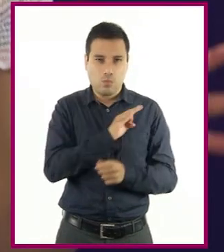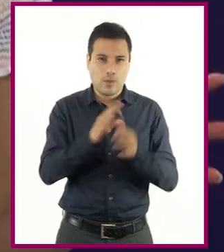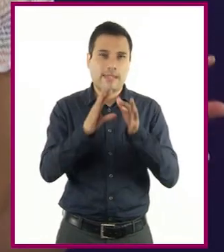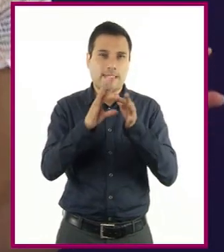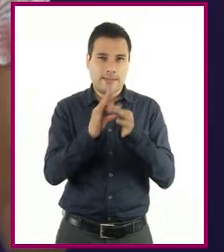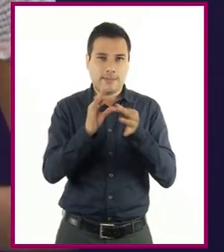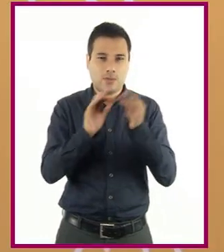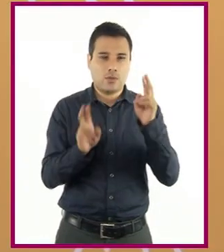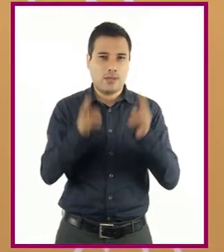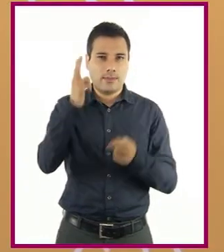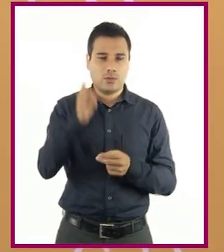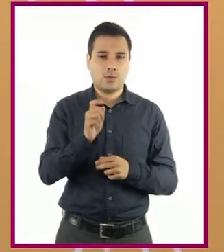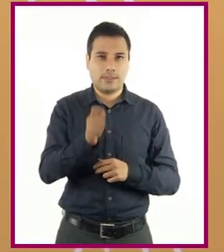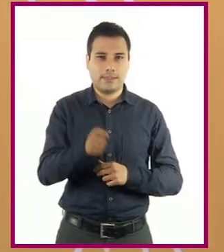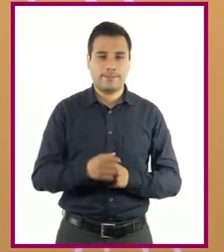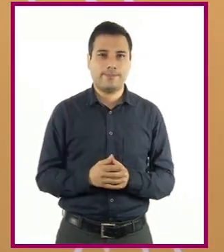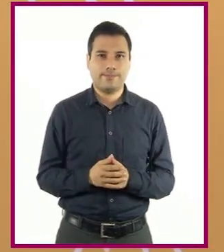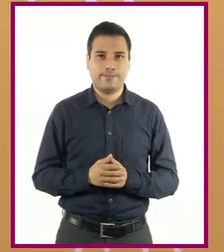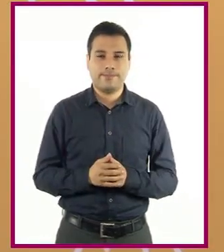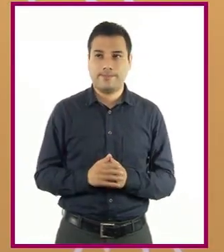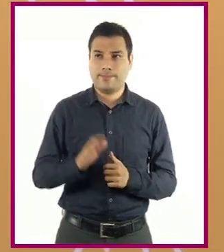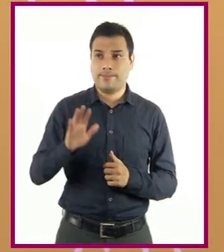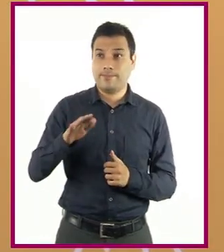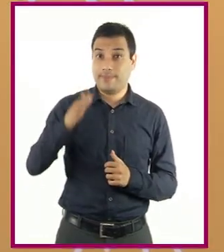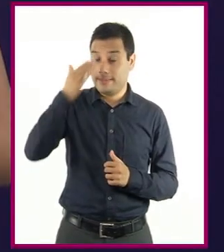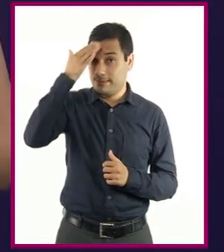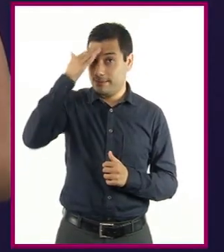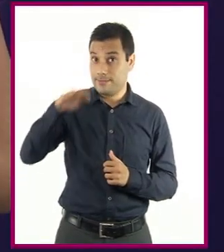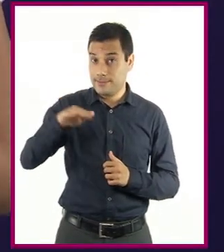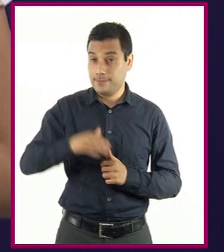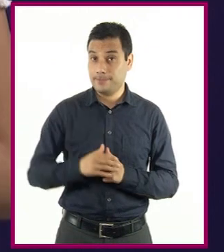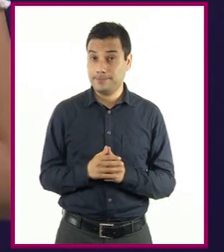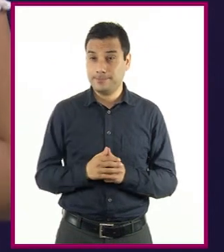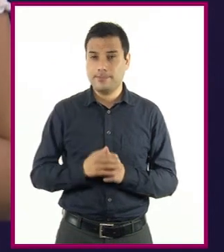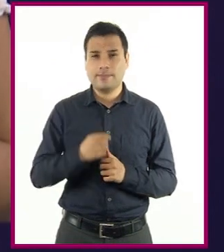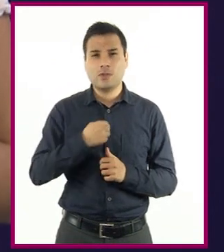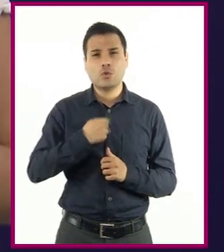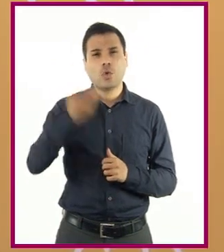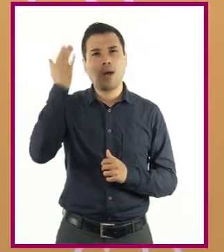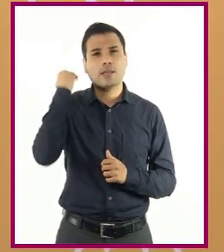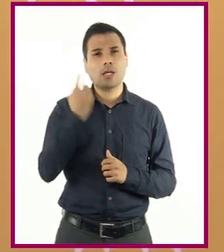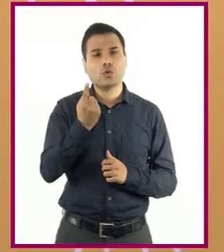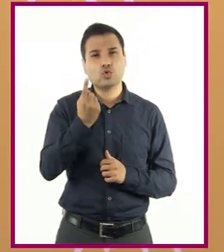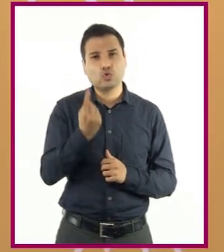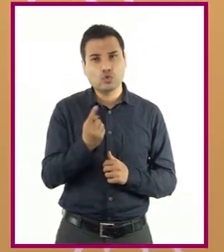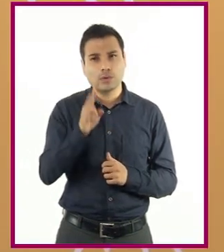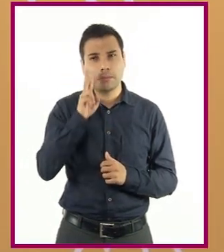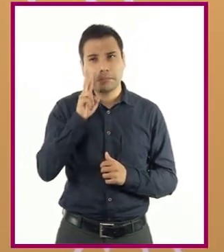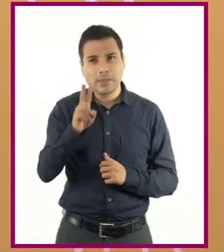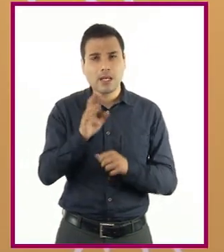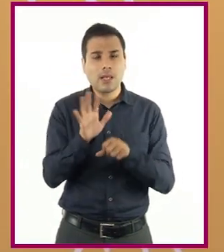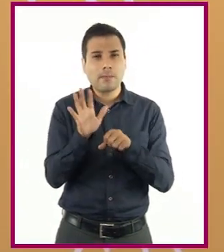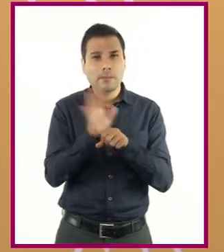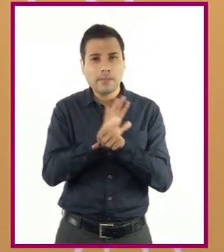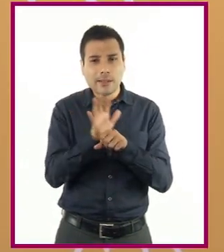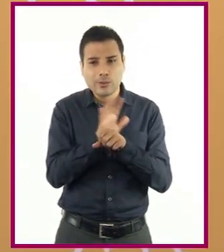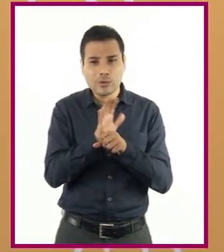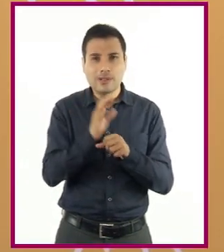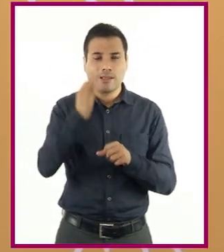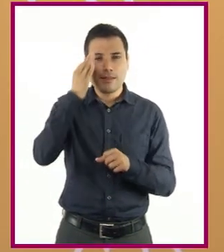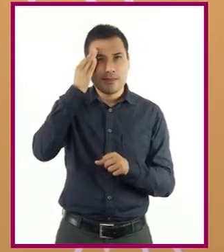el universo. ¿Sabes, Nadia? De pequeño crecí viendo películas donde se podía viajar en el